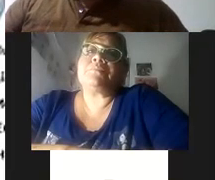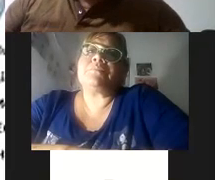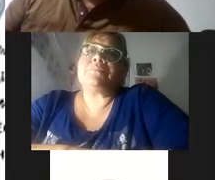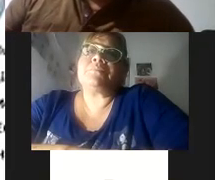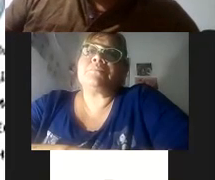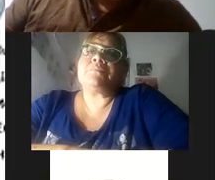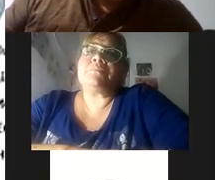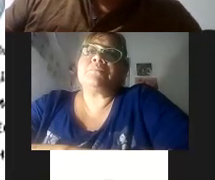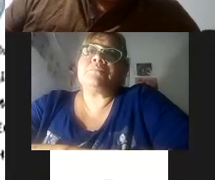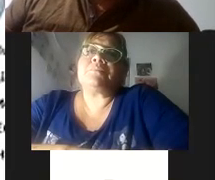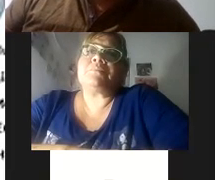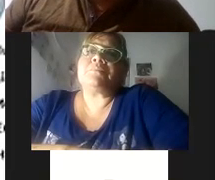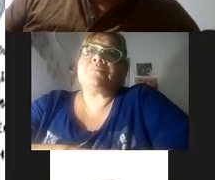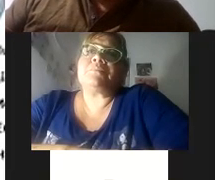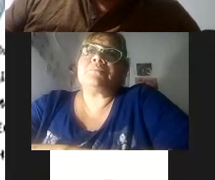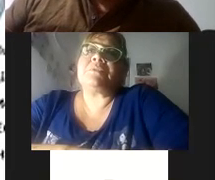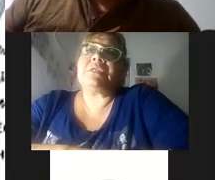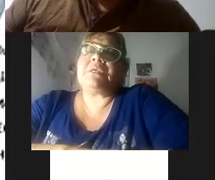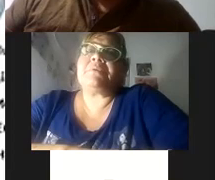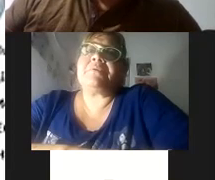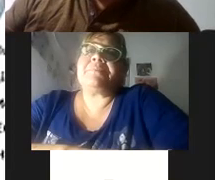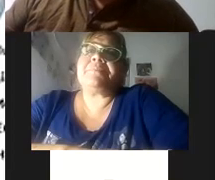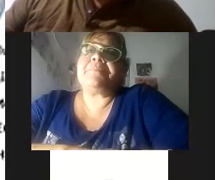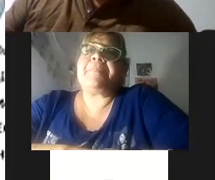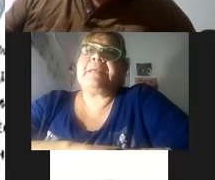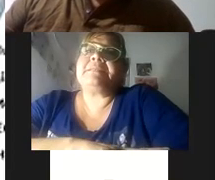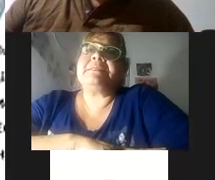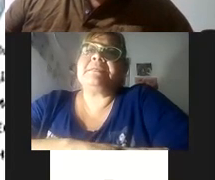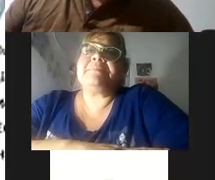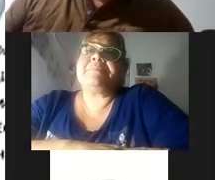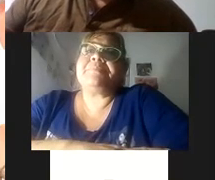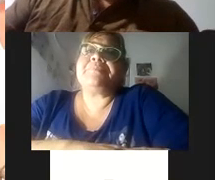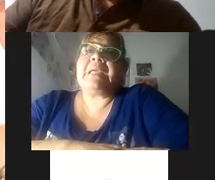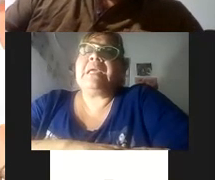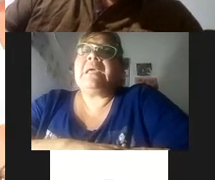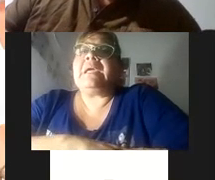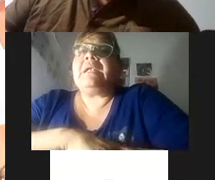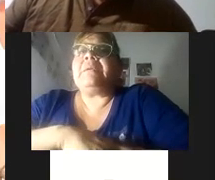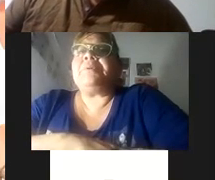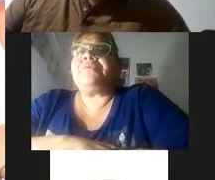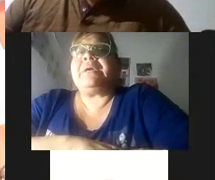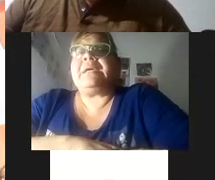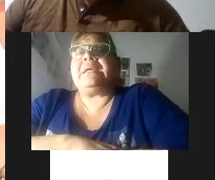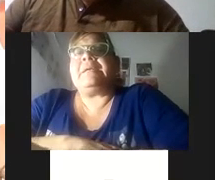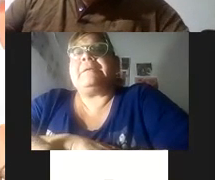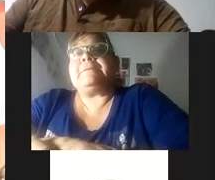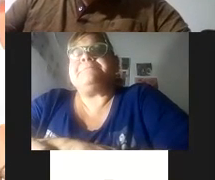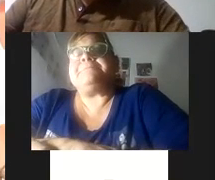¿Me entienden? ¿Hasta ahora? Sí, sí, Bien. sí, sí. El